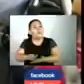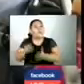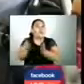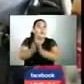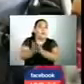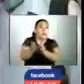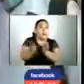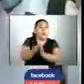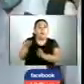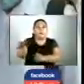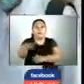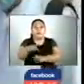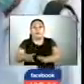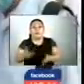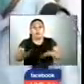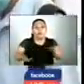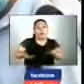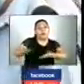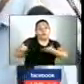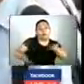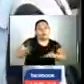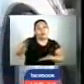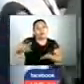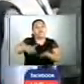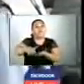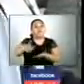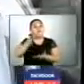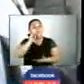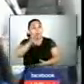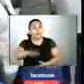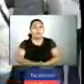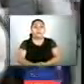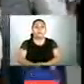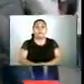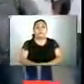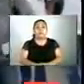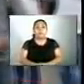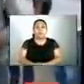afectar el funcionamiento de los mercados municipales, dijeron ellos.